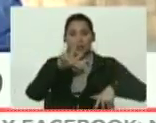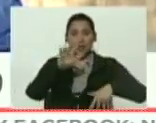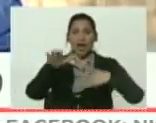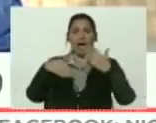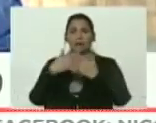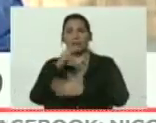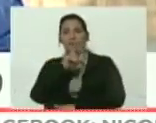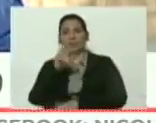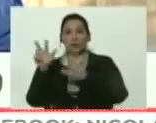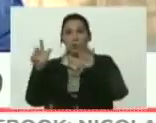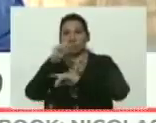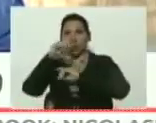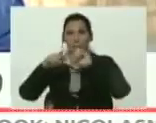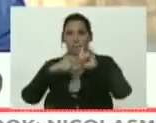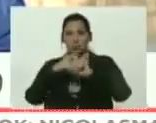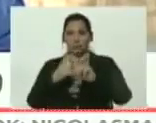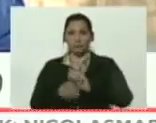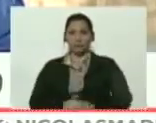28 años.